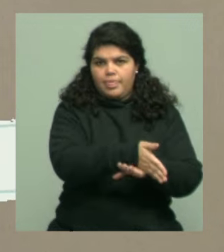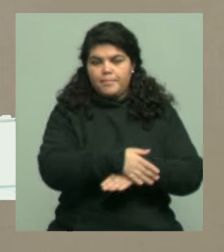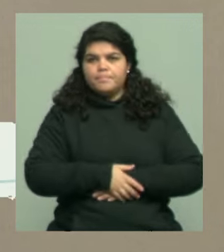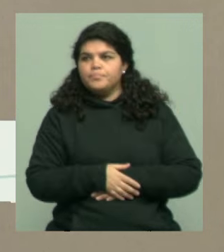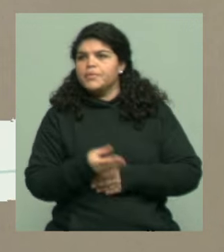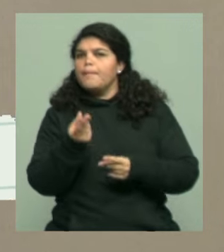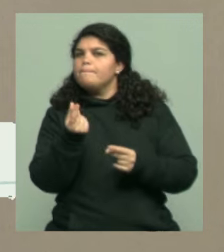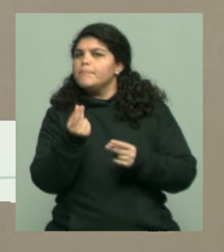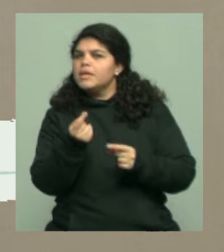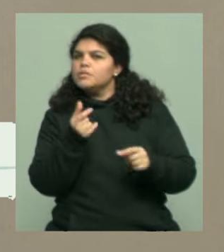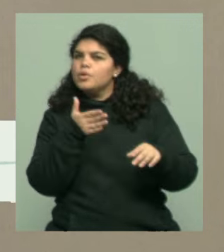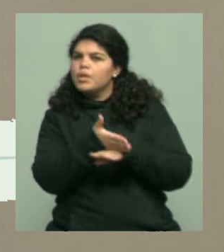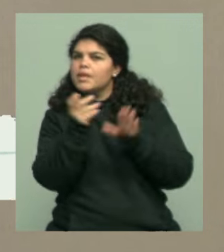inscripción?